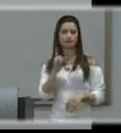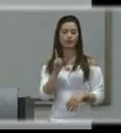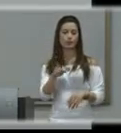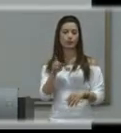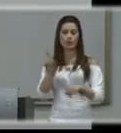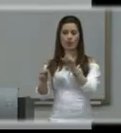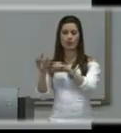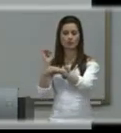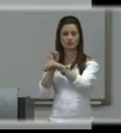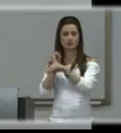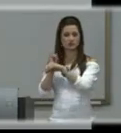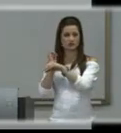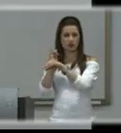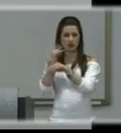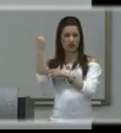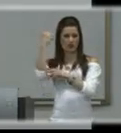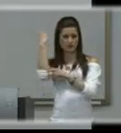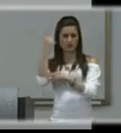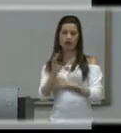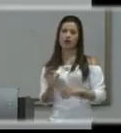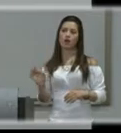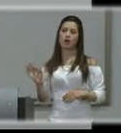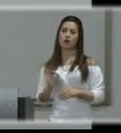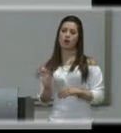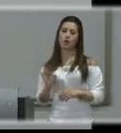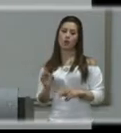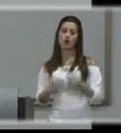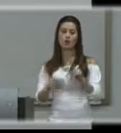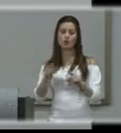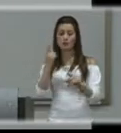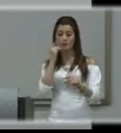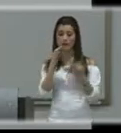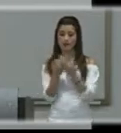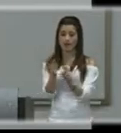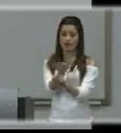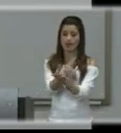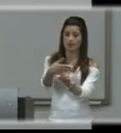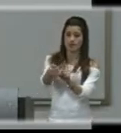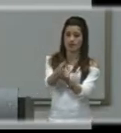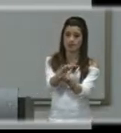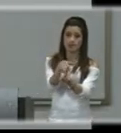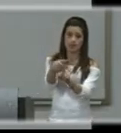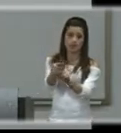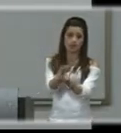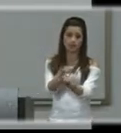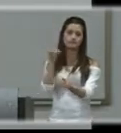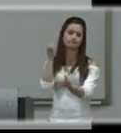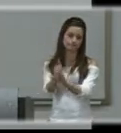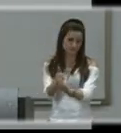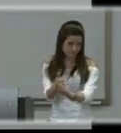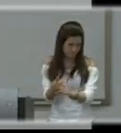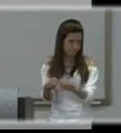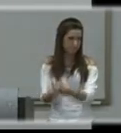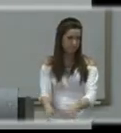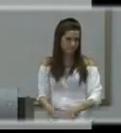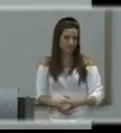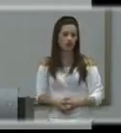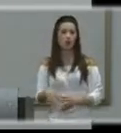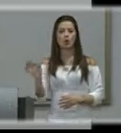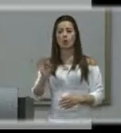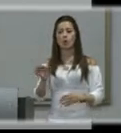institucionalización generalizada o hay prácticas de sobreprotección por parte de las familias. También, por